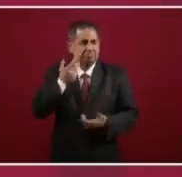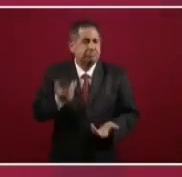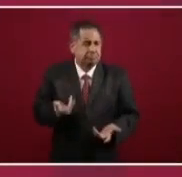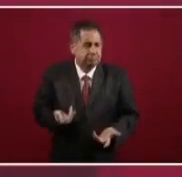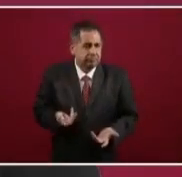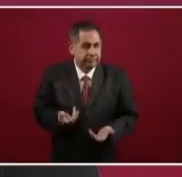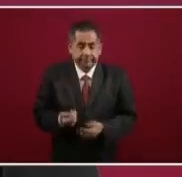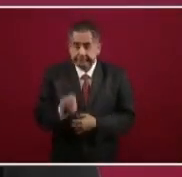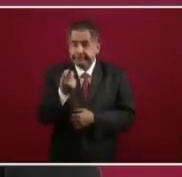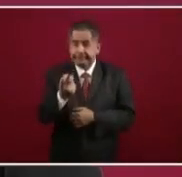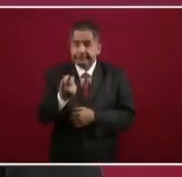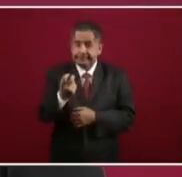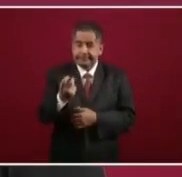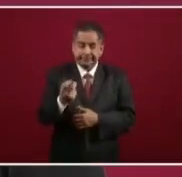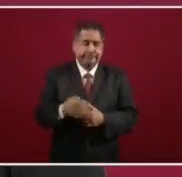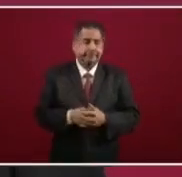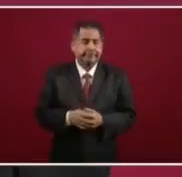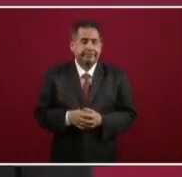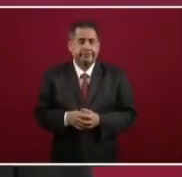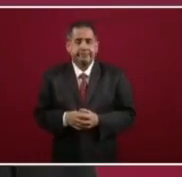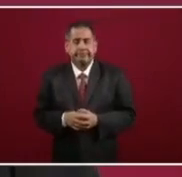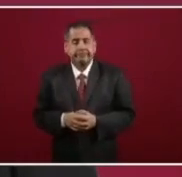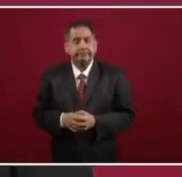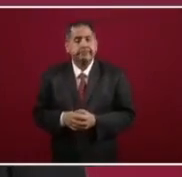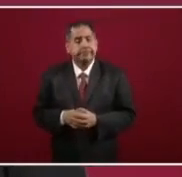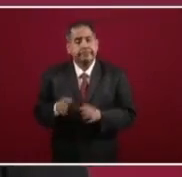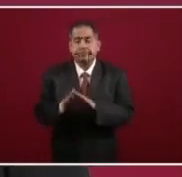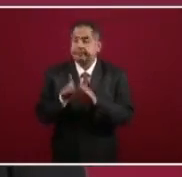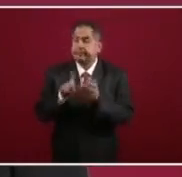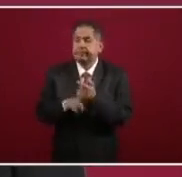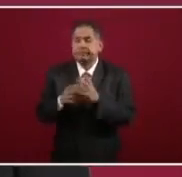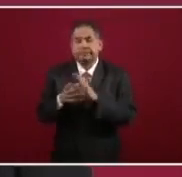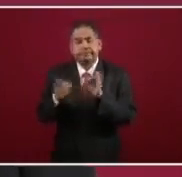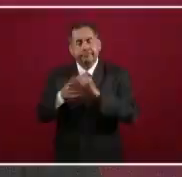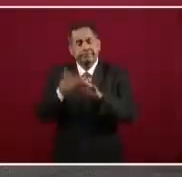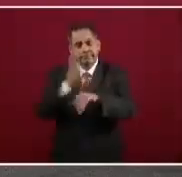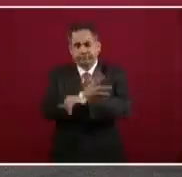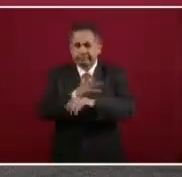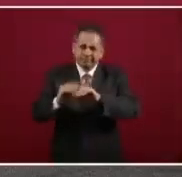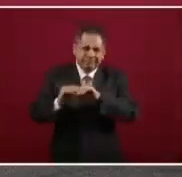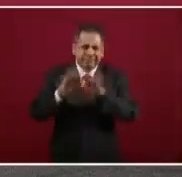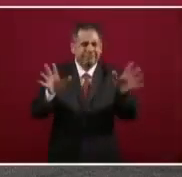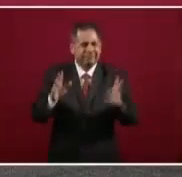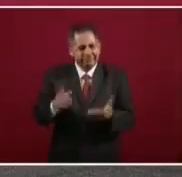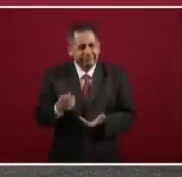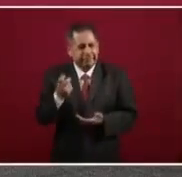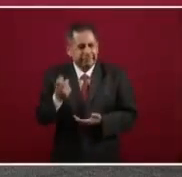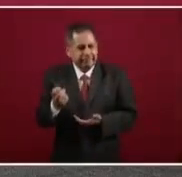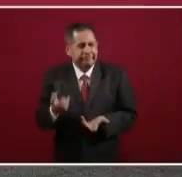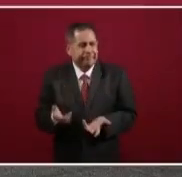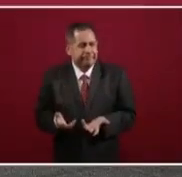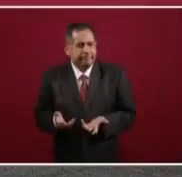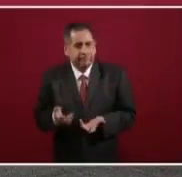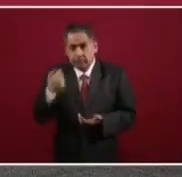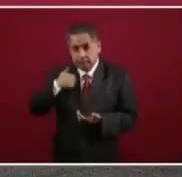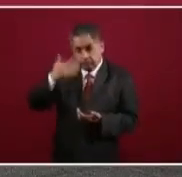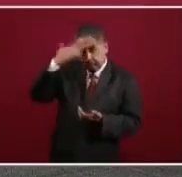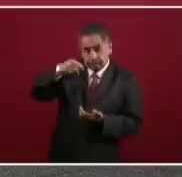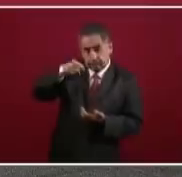eso es entonces por eso la transparencia describe qué